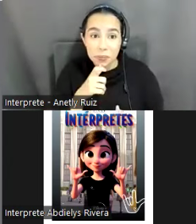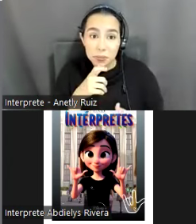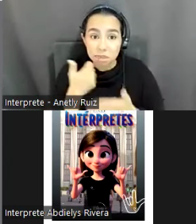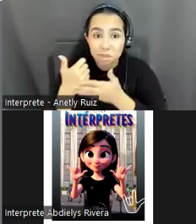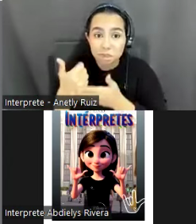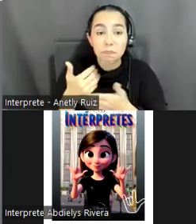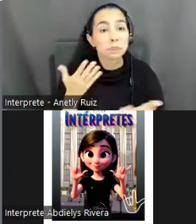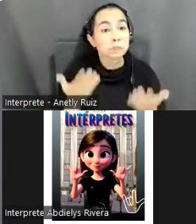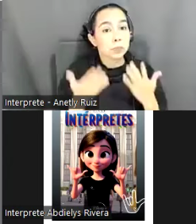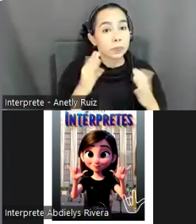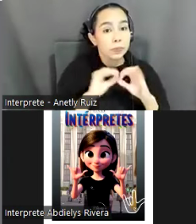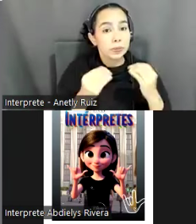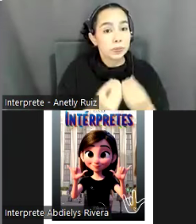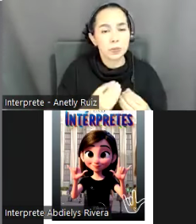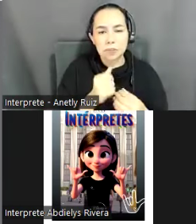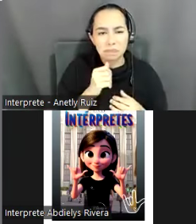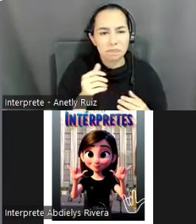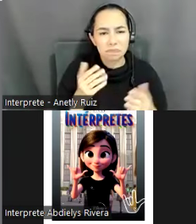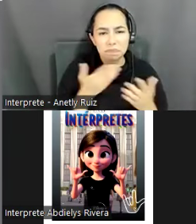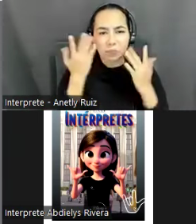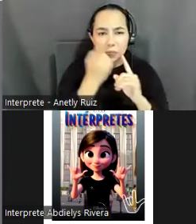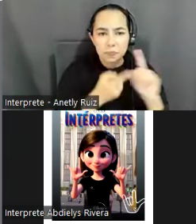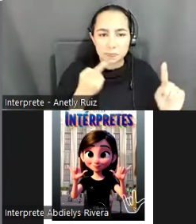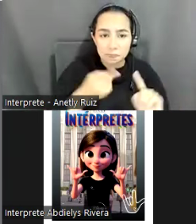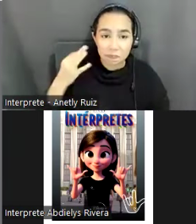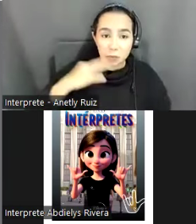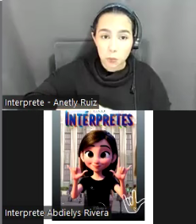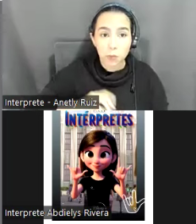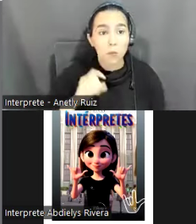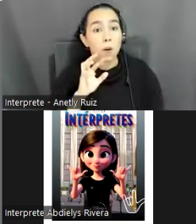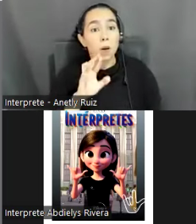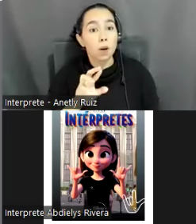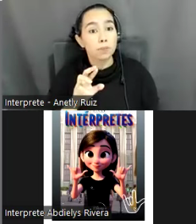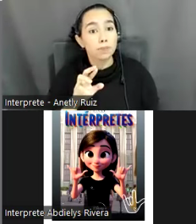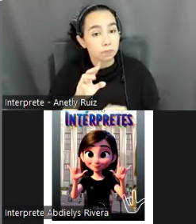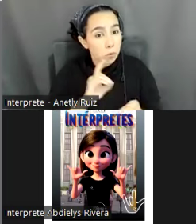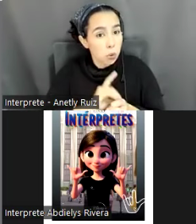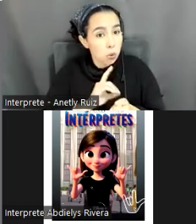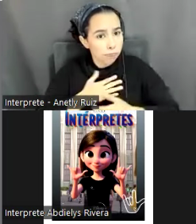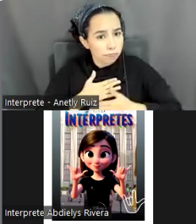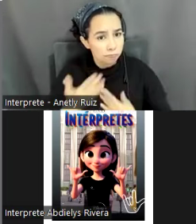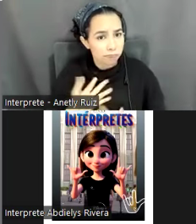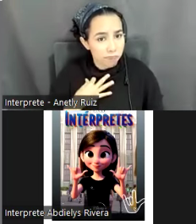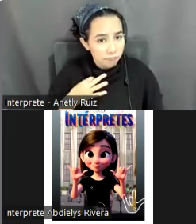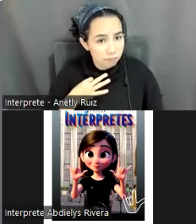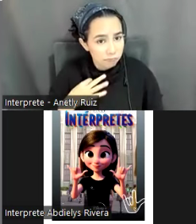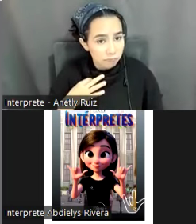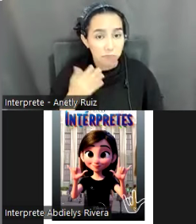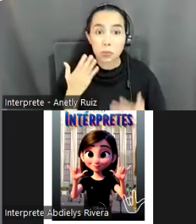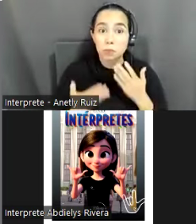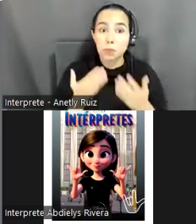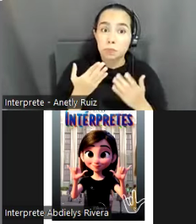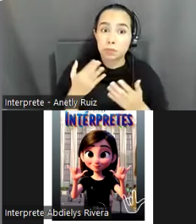vez personas que puedan donar su tiempo, profesionales de la salud que puedan donar su tiempo a atender este tipo de comunidades, tal vez propuestas